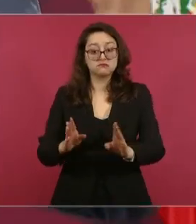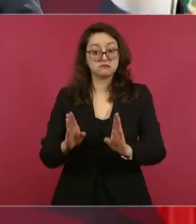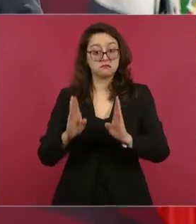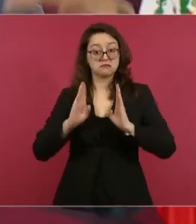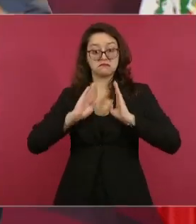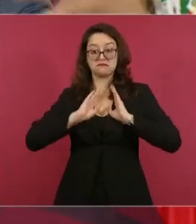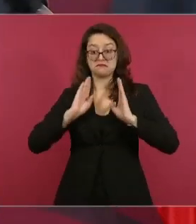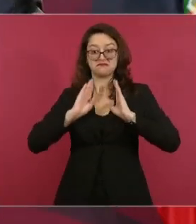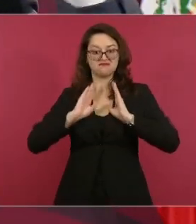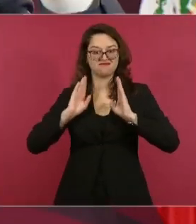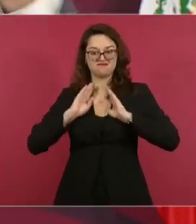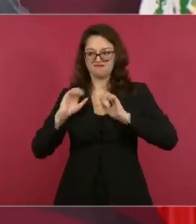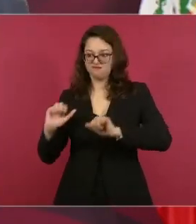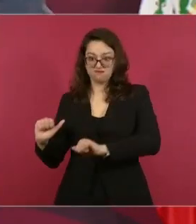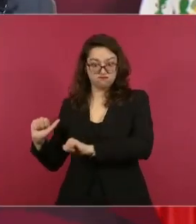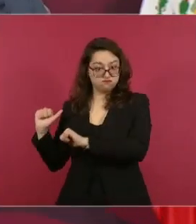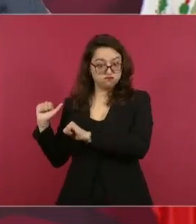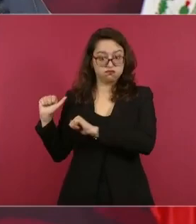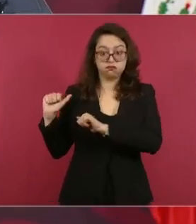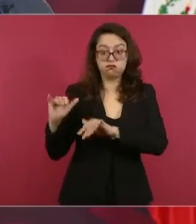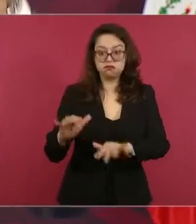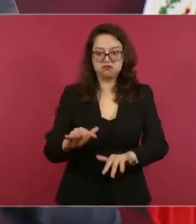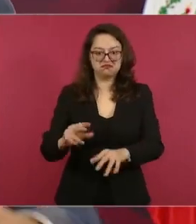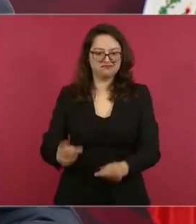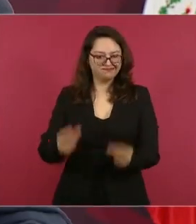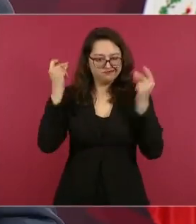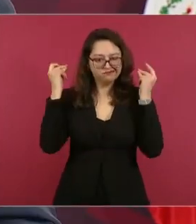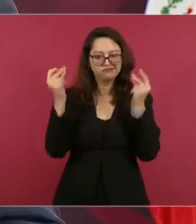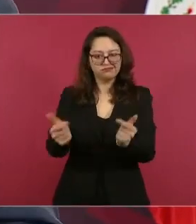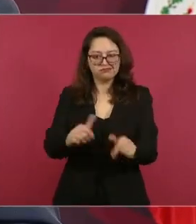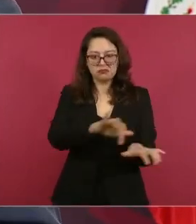de gran capacidad y rápido.